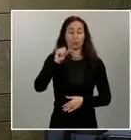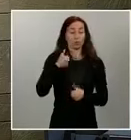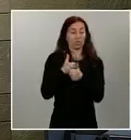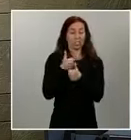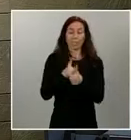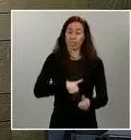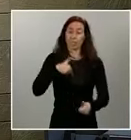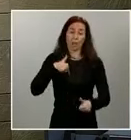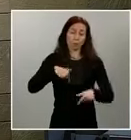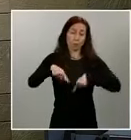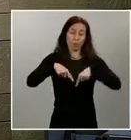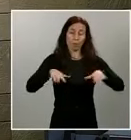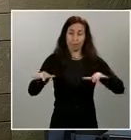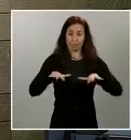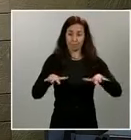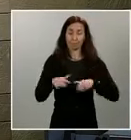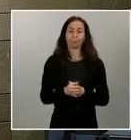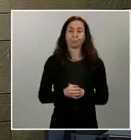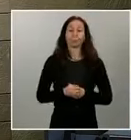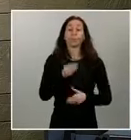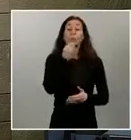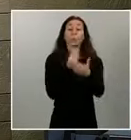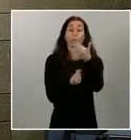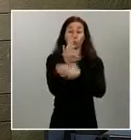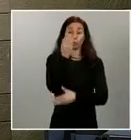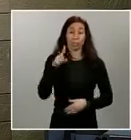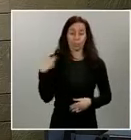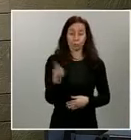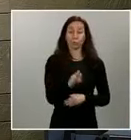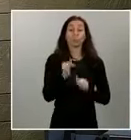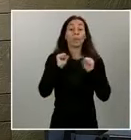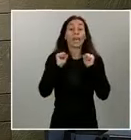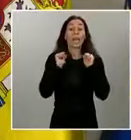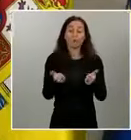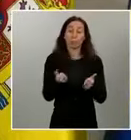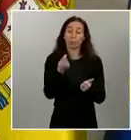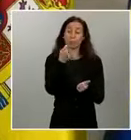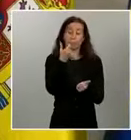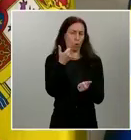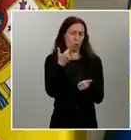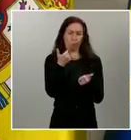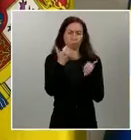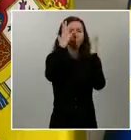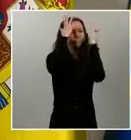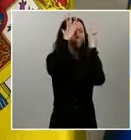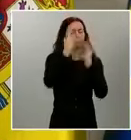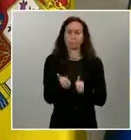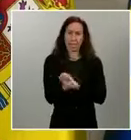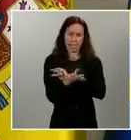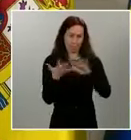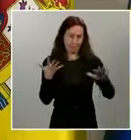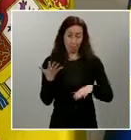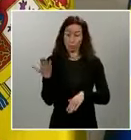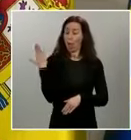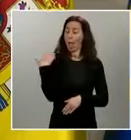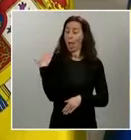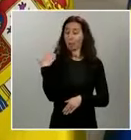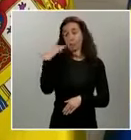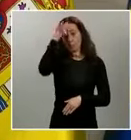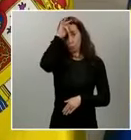Muchas gracias, doctora. Buenos días a todos. Comenzaré con un repaso muy rápido a las cifras de movilidad del día de ayer, el domingo,